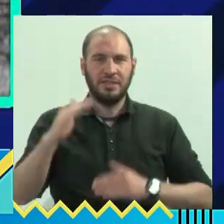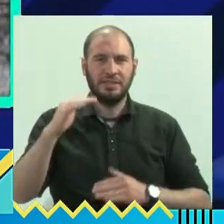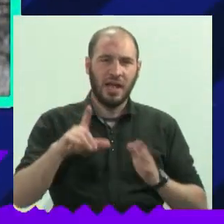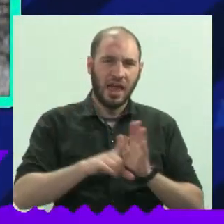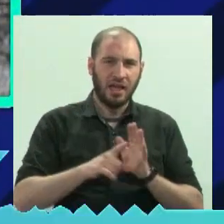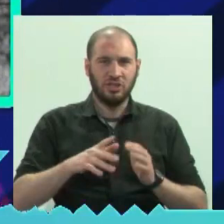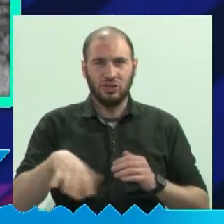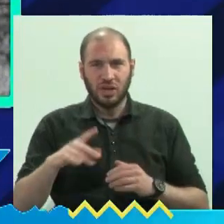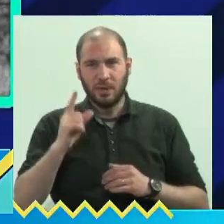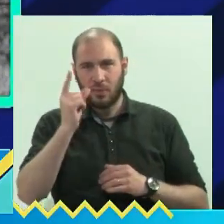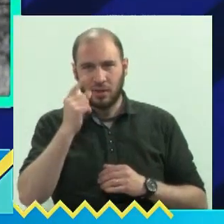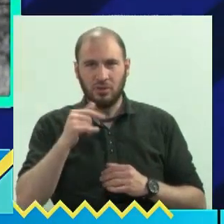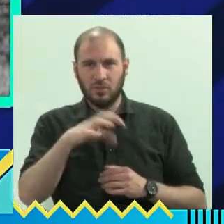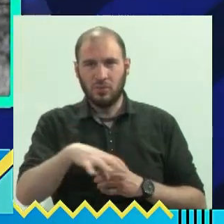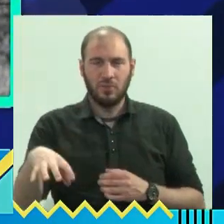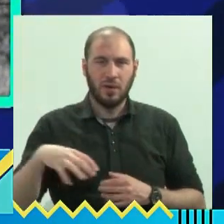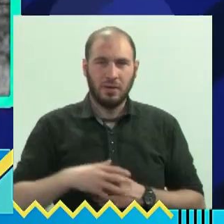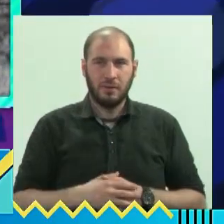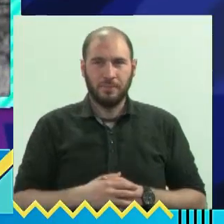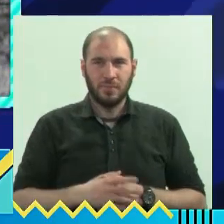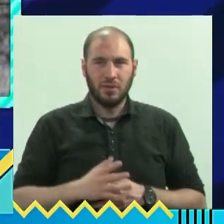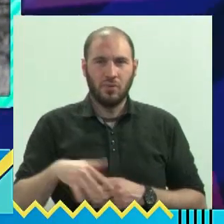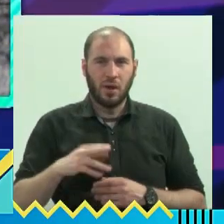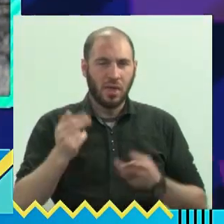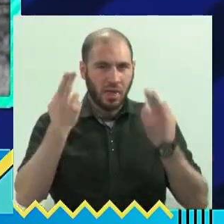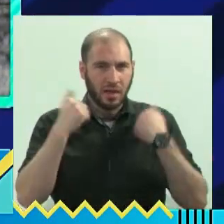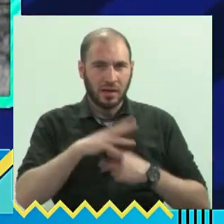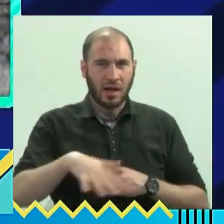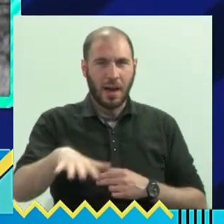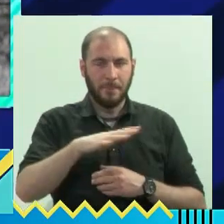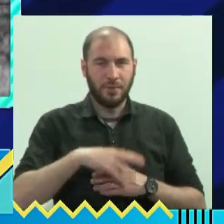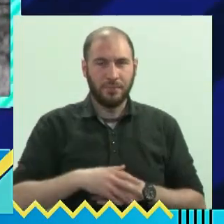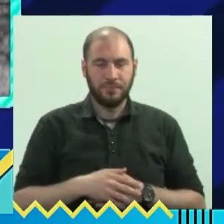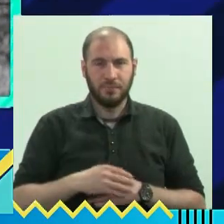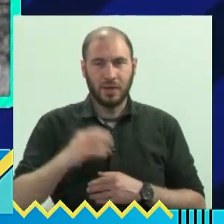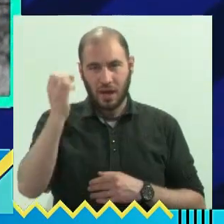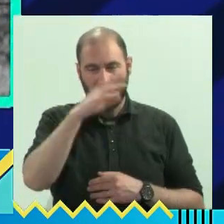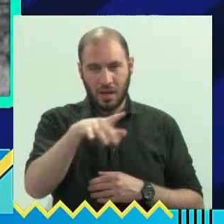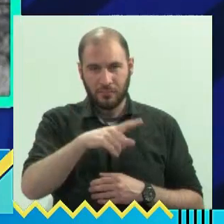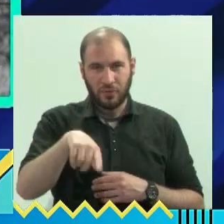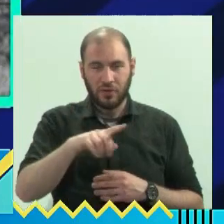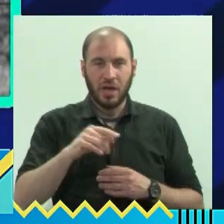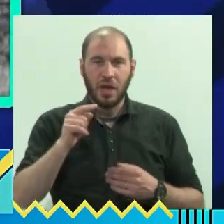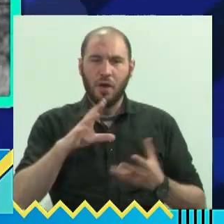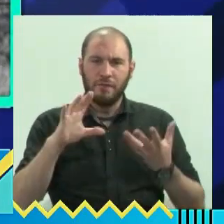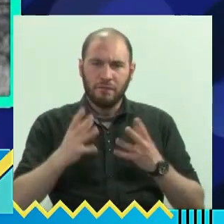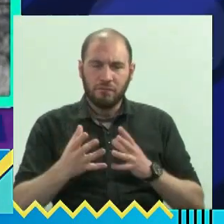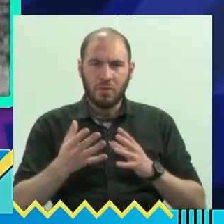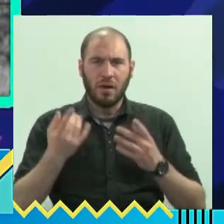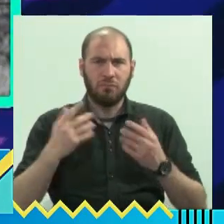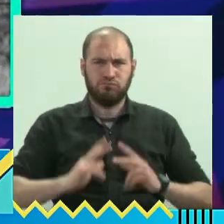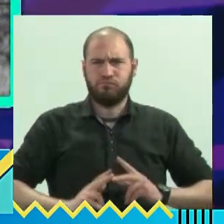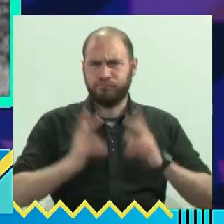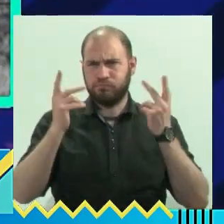en lo social, en lo político de los sectores subordinados del campo, y bueno, y una forma de expresar ese